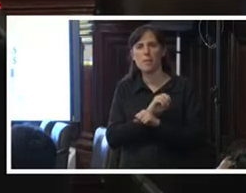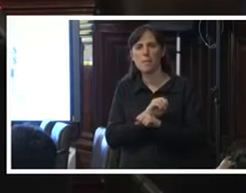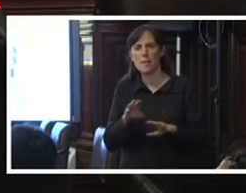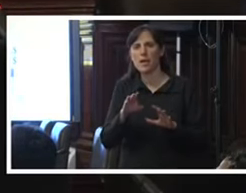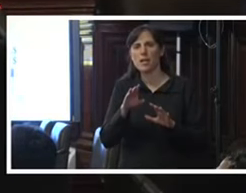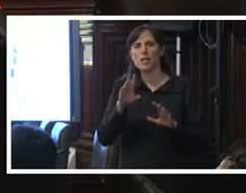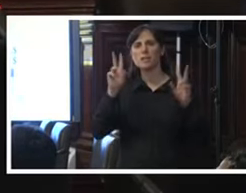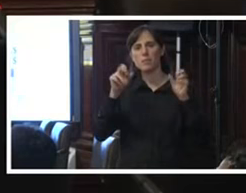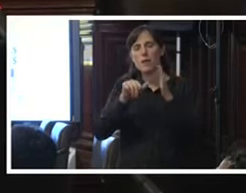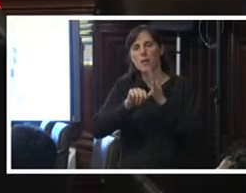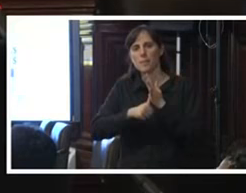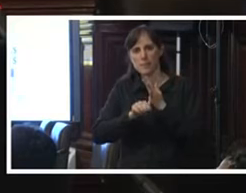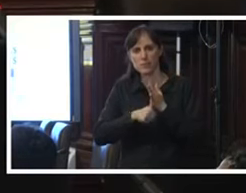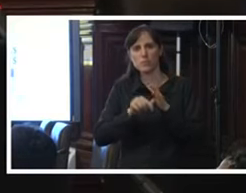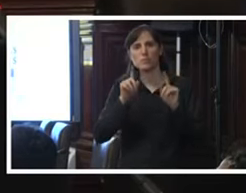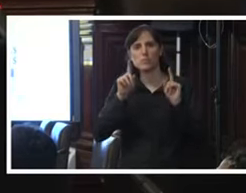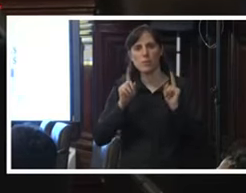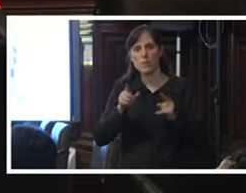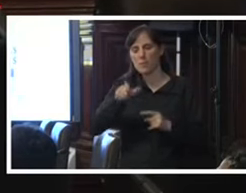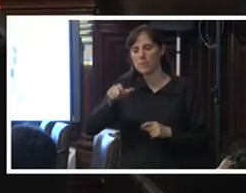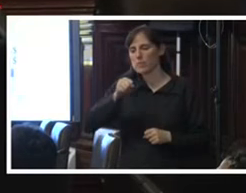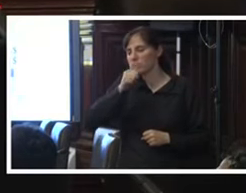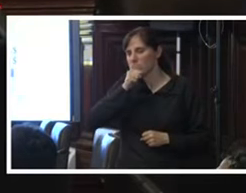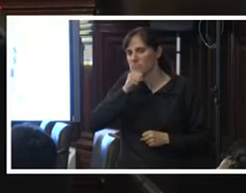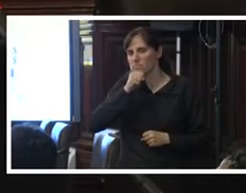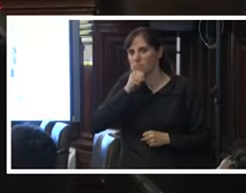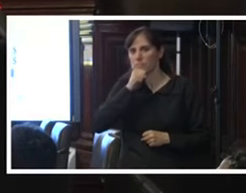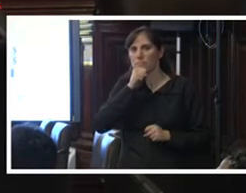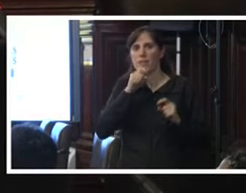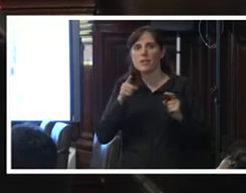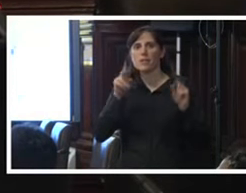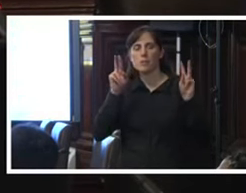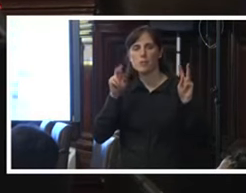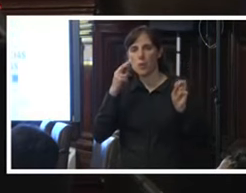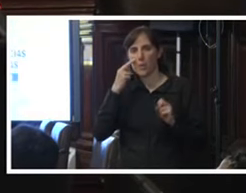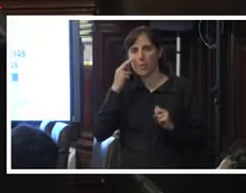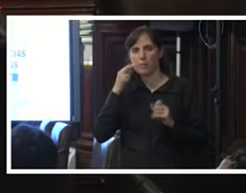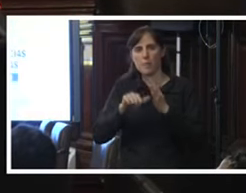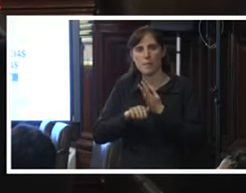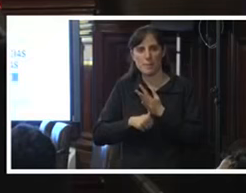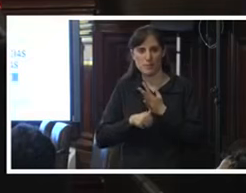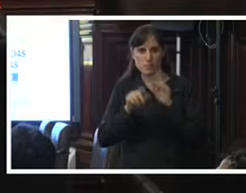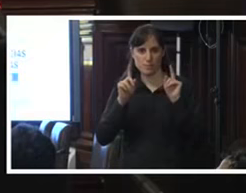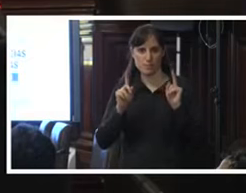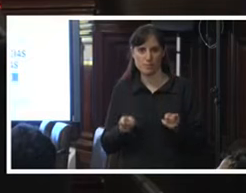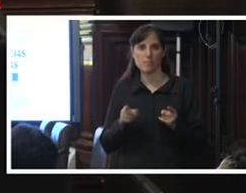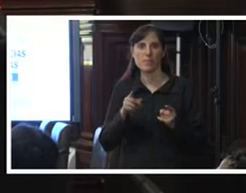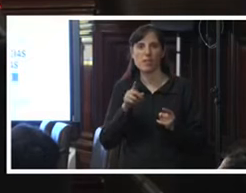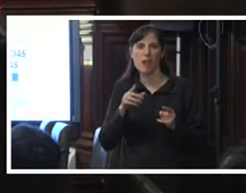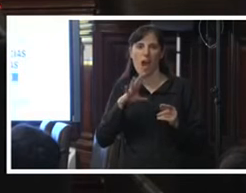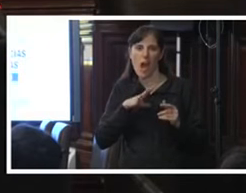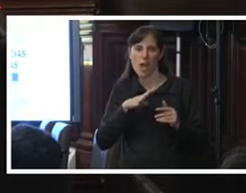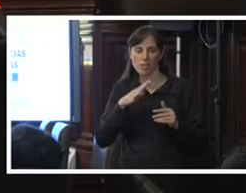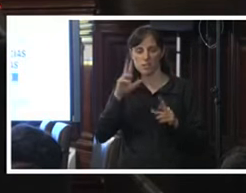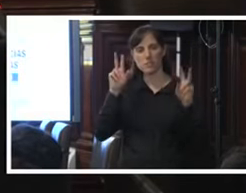de pensiones ante el envejecimiento poblacional aseguró y la particular de situación de estas poblaciones cuya inestabilidad laboral